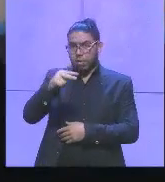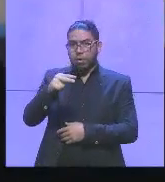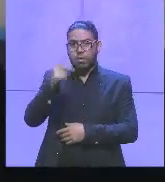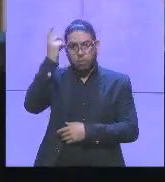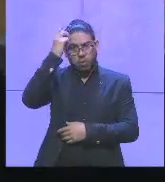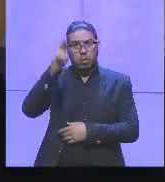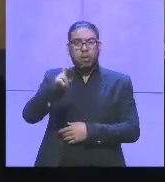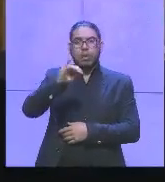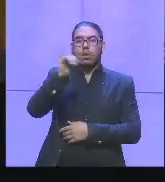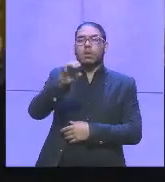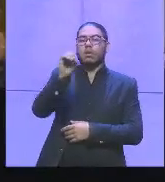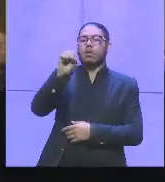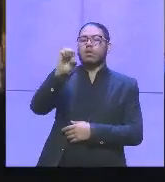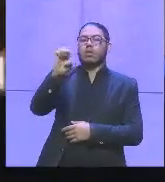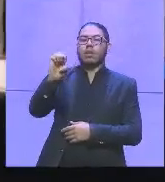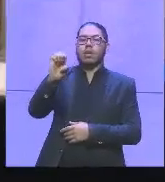doctor